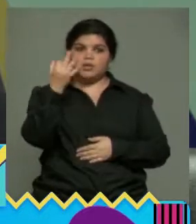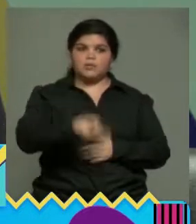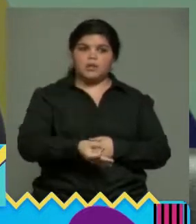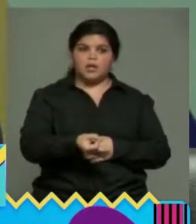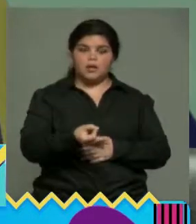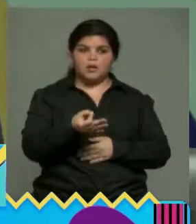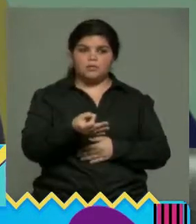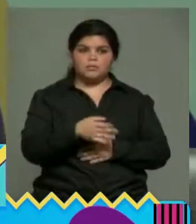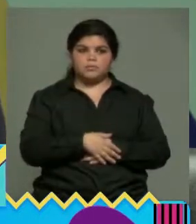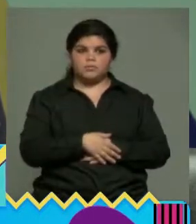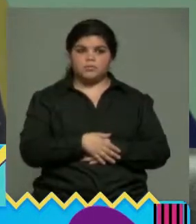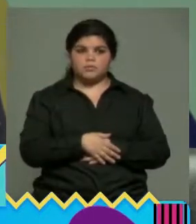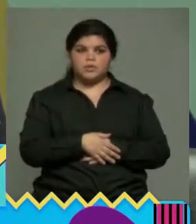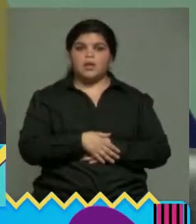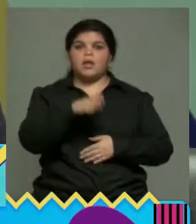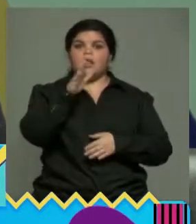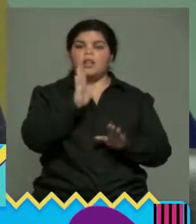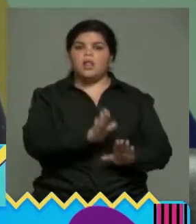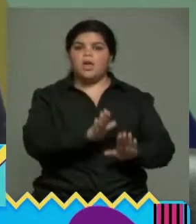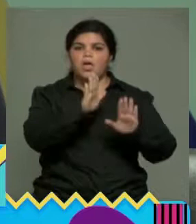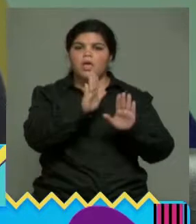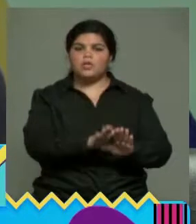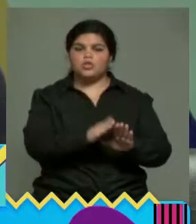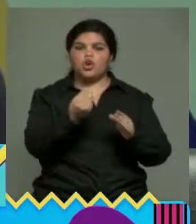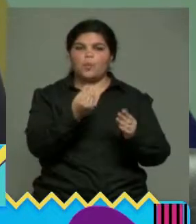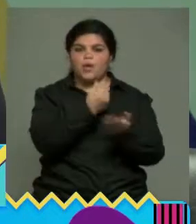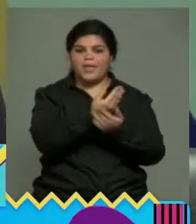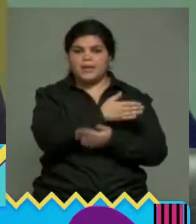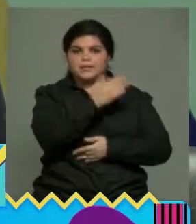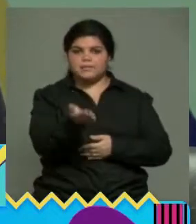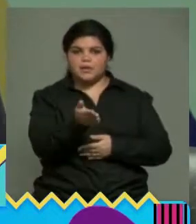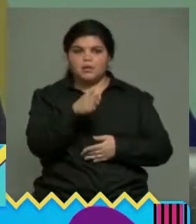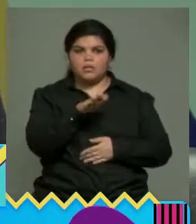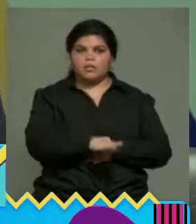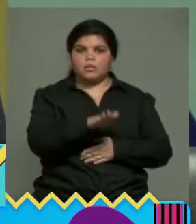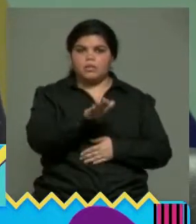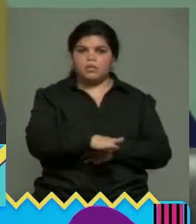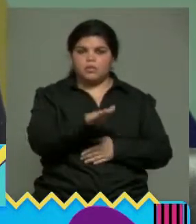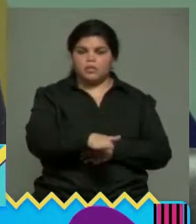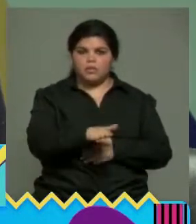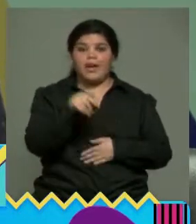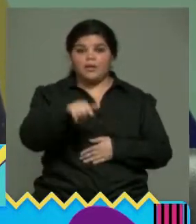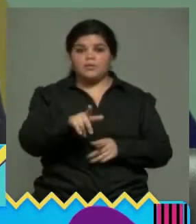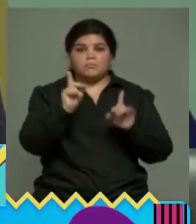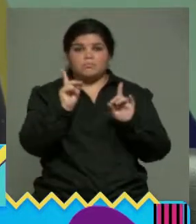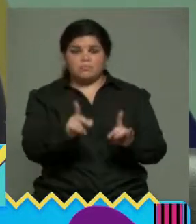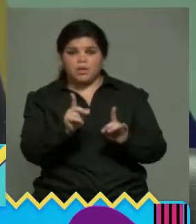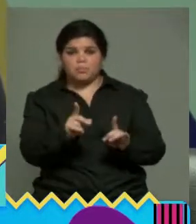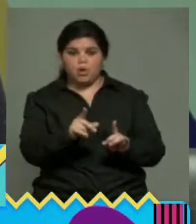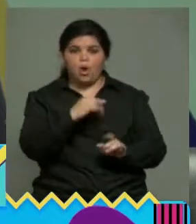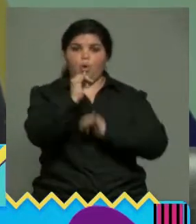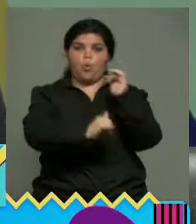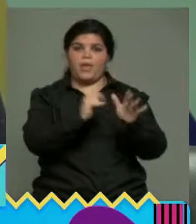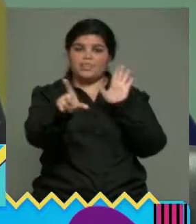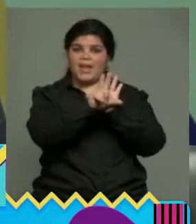velocidad sigue siendo la derecha. Y el proyecto de ley, la media sanción nueva, ratifica que la derecha